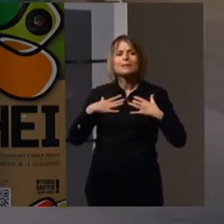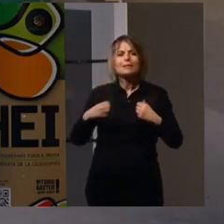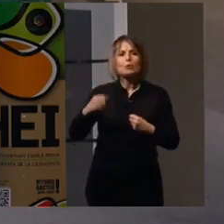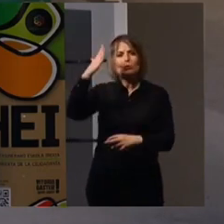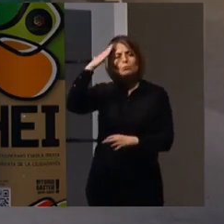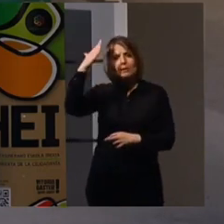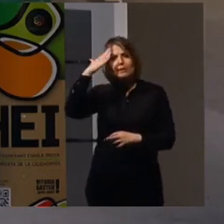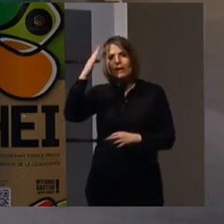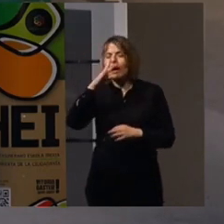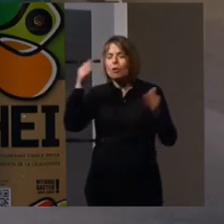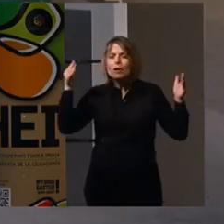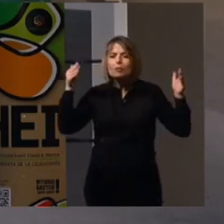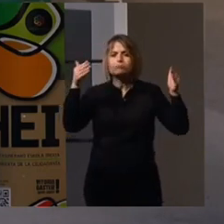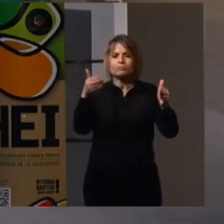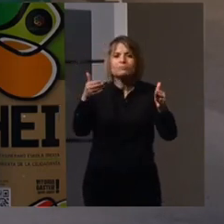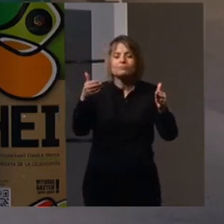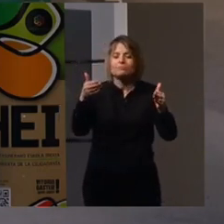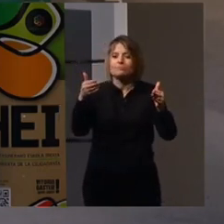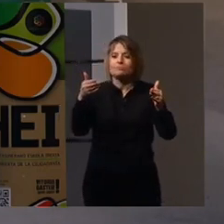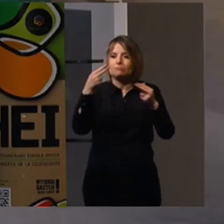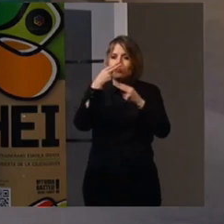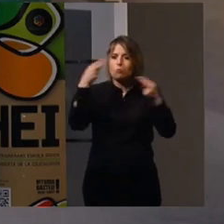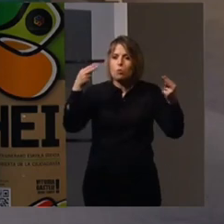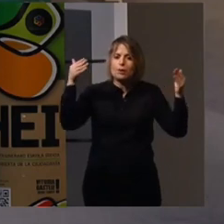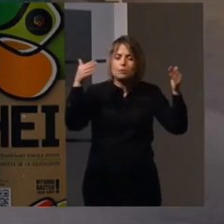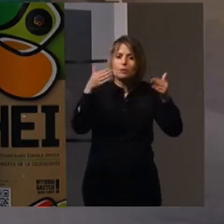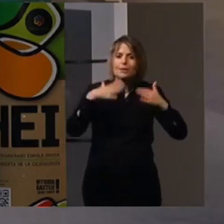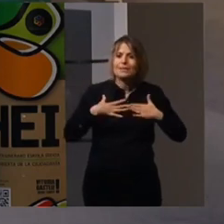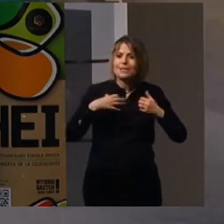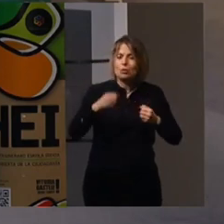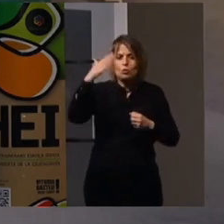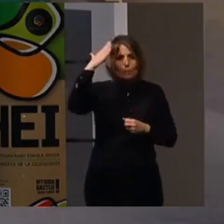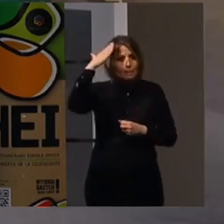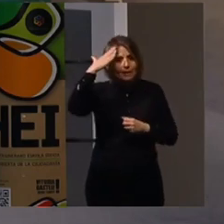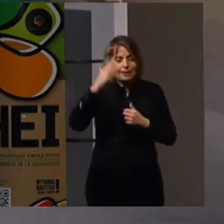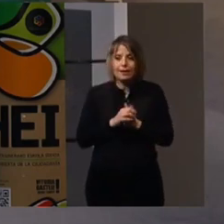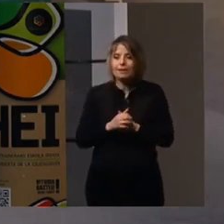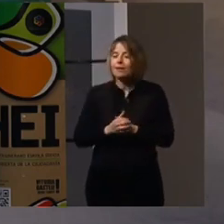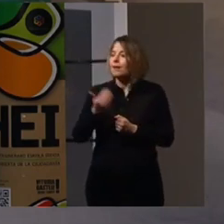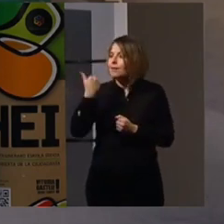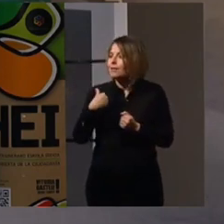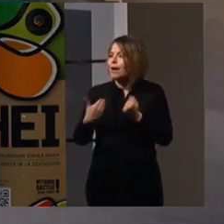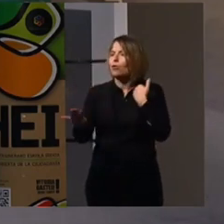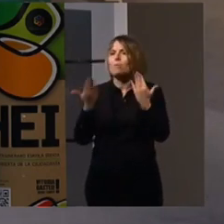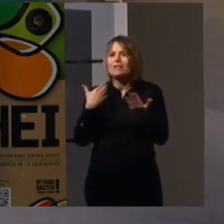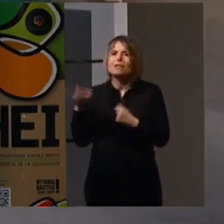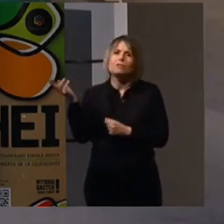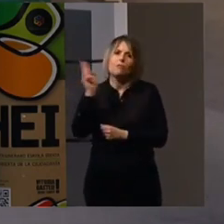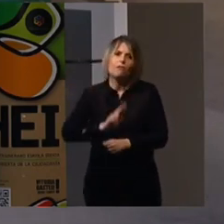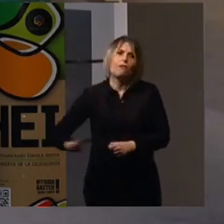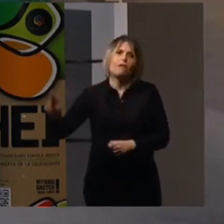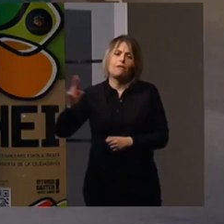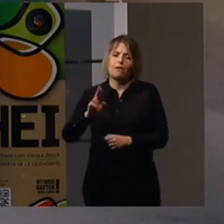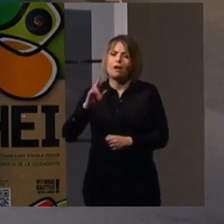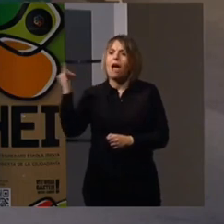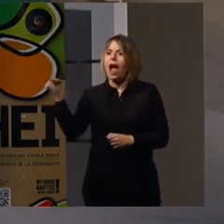cómo se estaba poniendo el foco público en la salud mental. Y a la enésima conversación, Javier dijo,